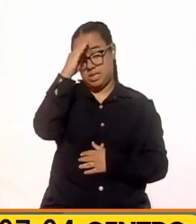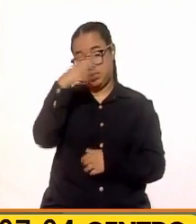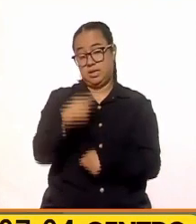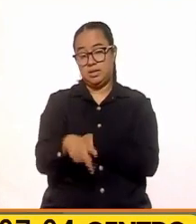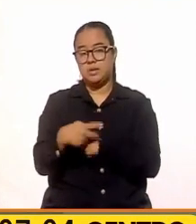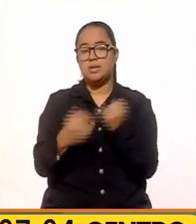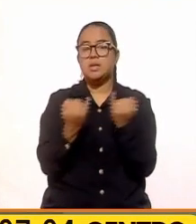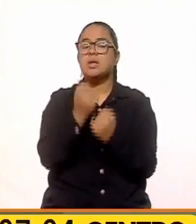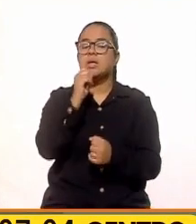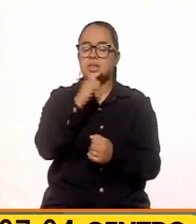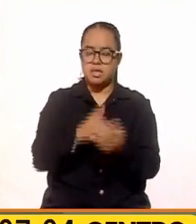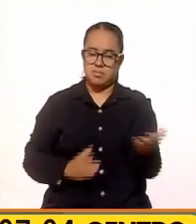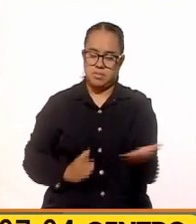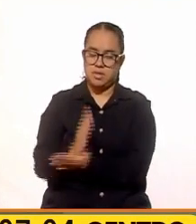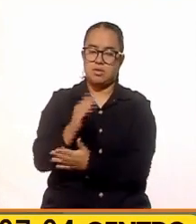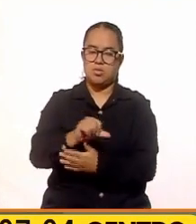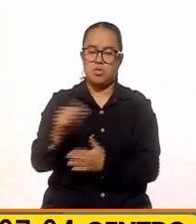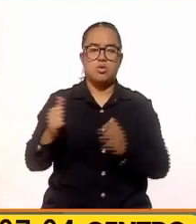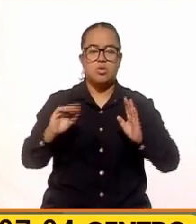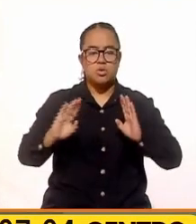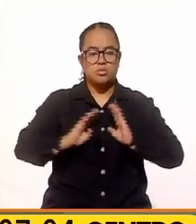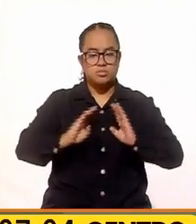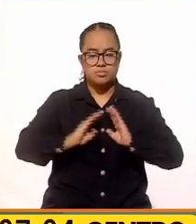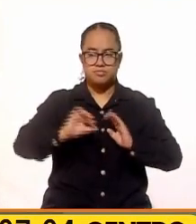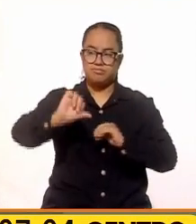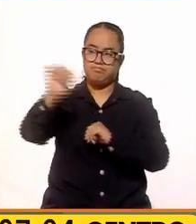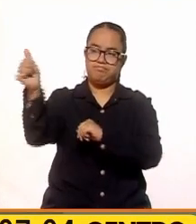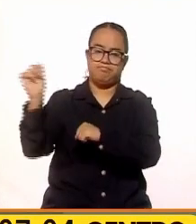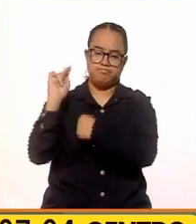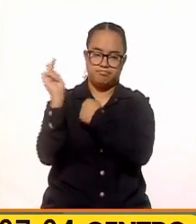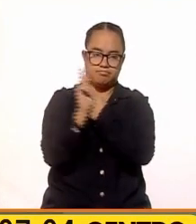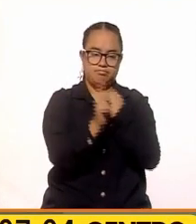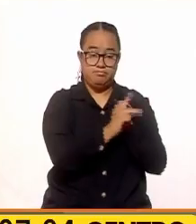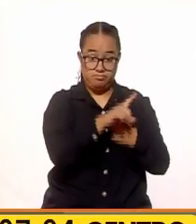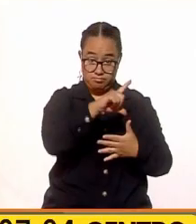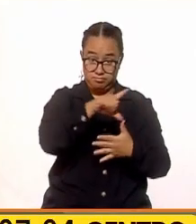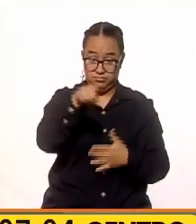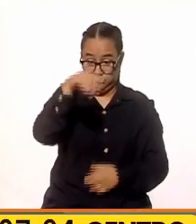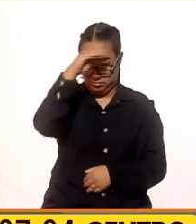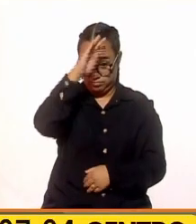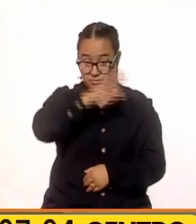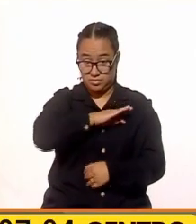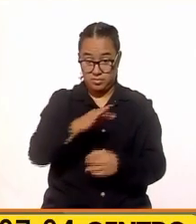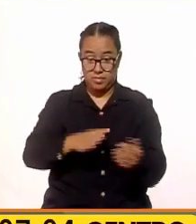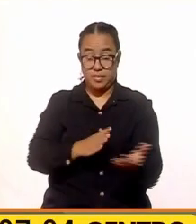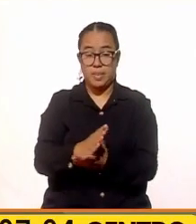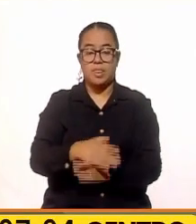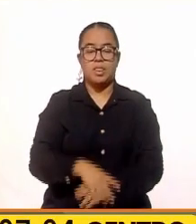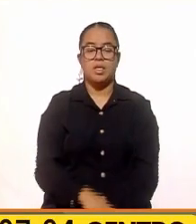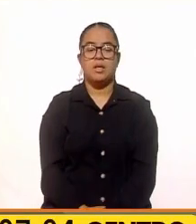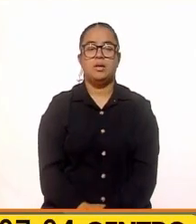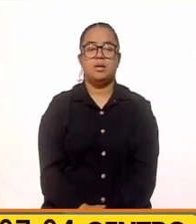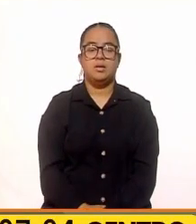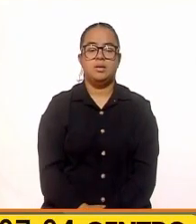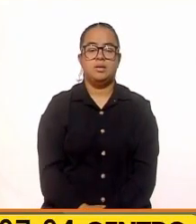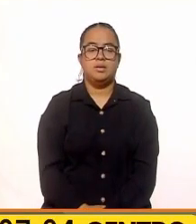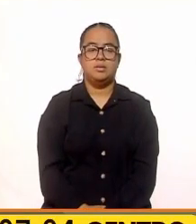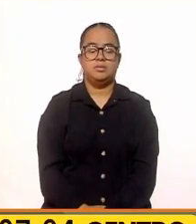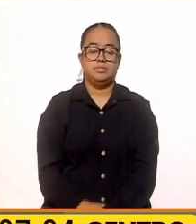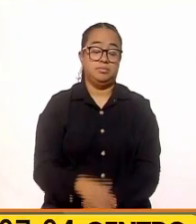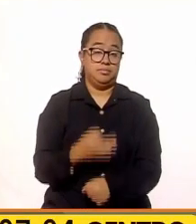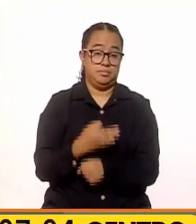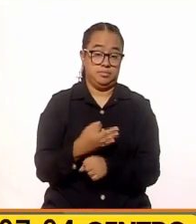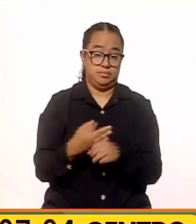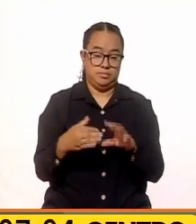operaciones militares en otras naciones latinoamericanas? Bueno, el mensaje que se ha